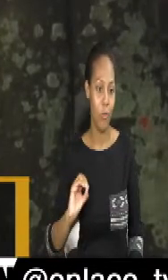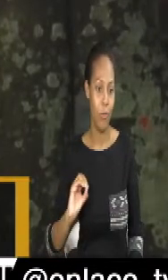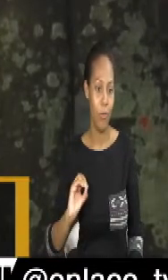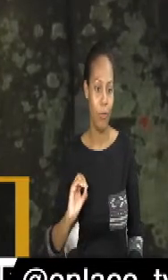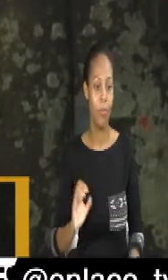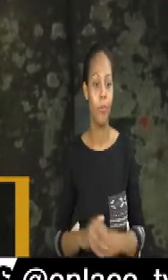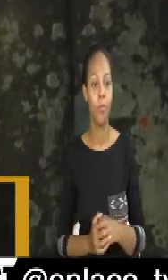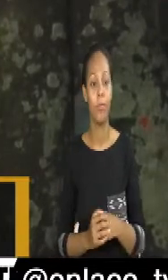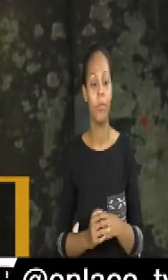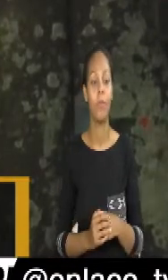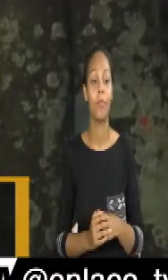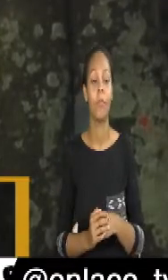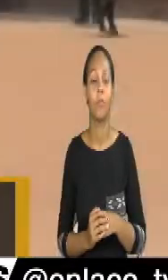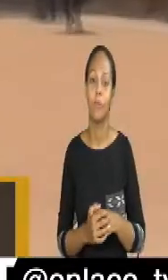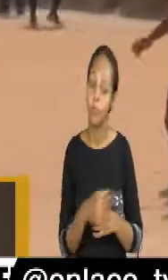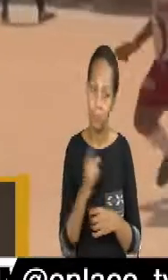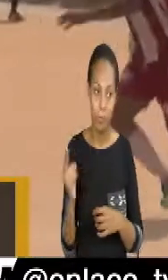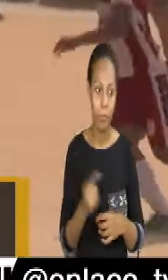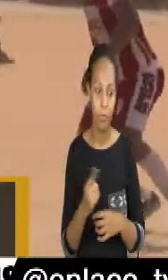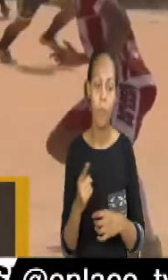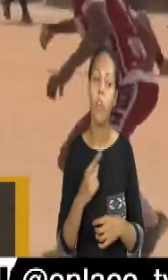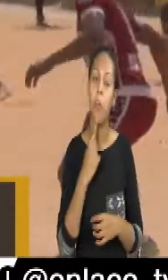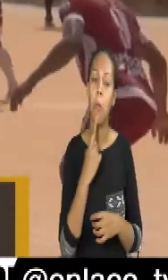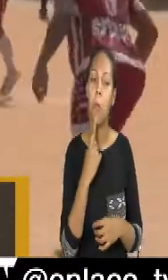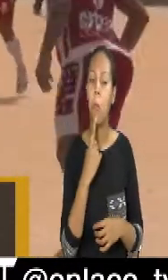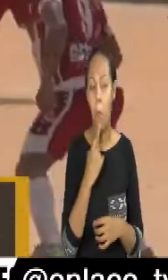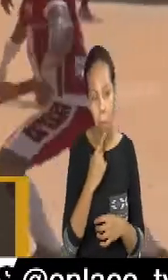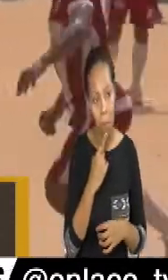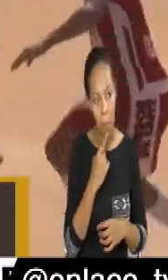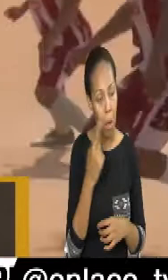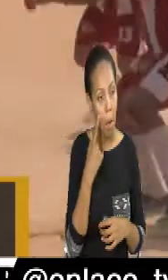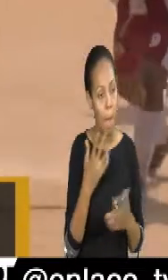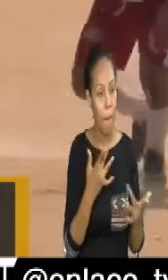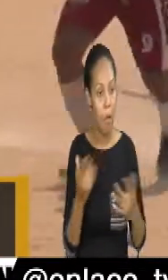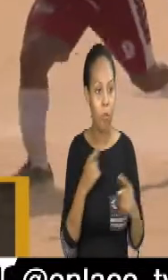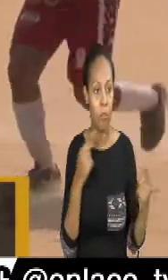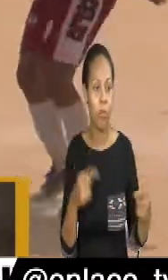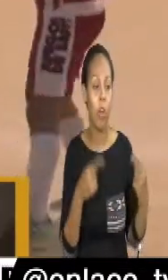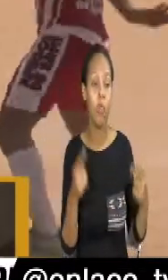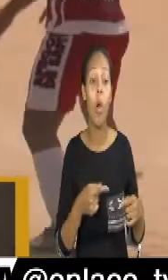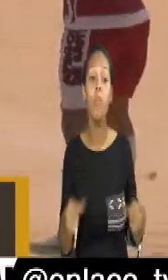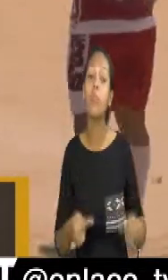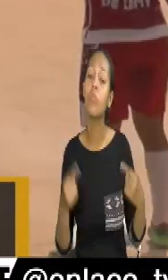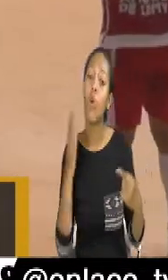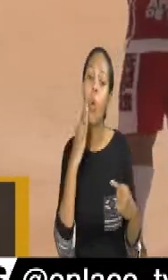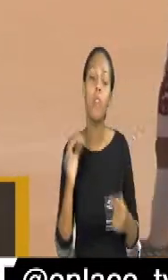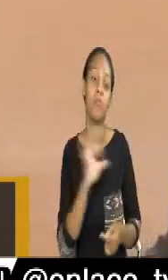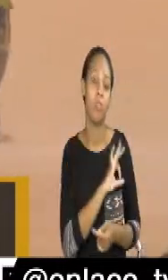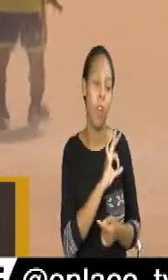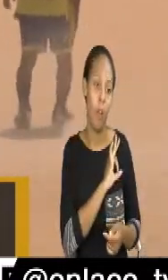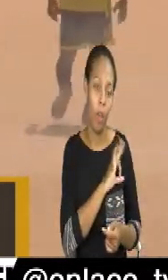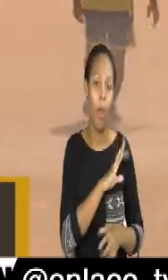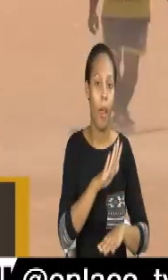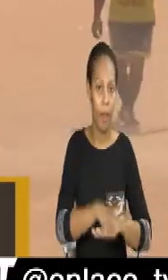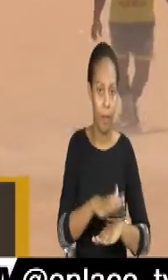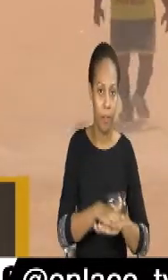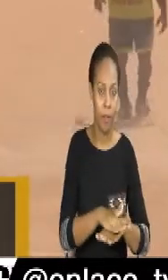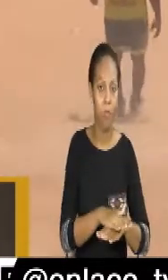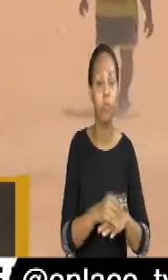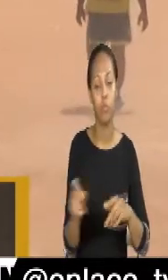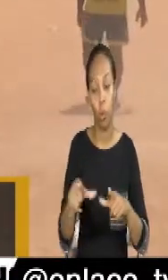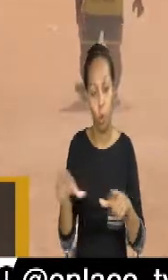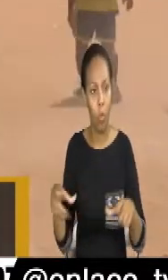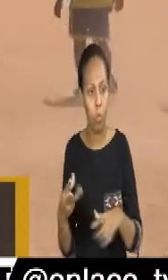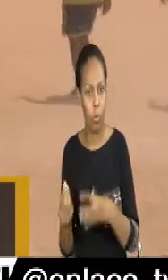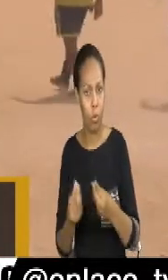y los ganadores irían a la gran final. Estos partidos se juegan los sábados en horas de la tarde en la Comuna 4. La